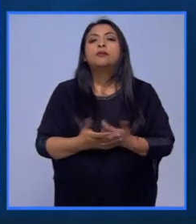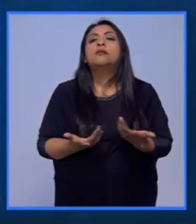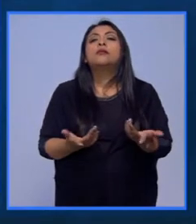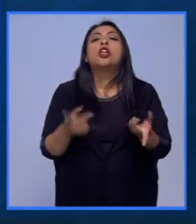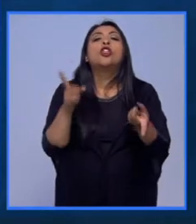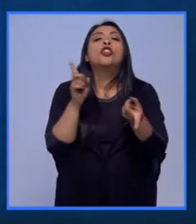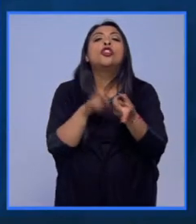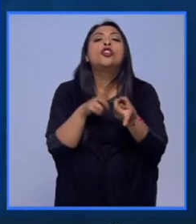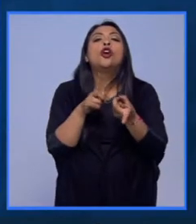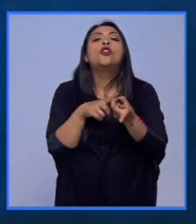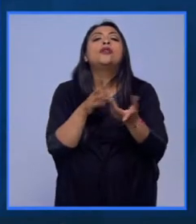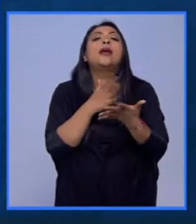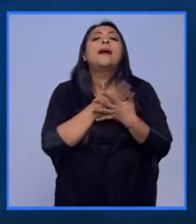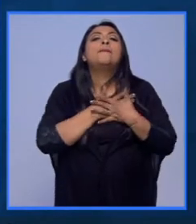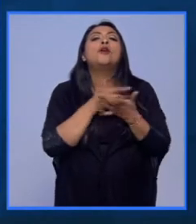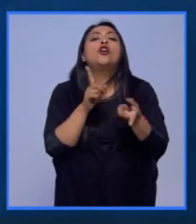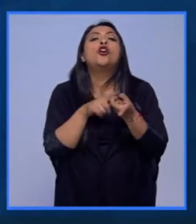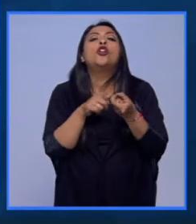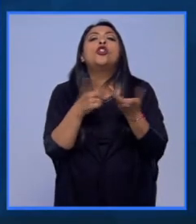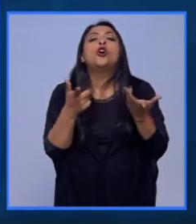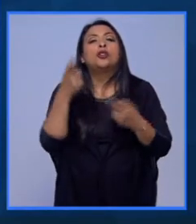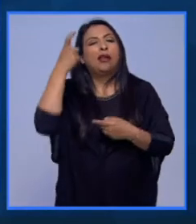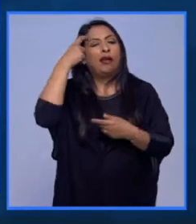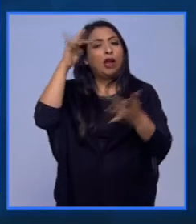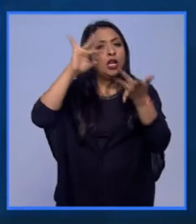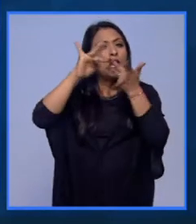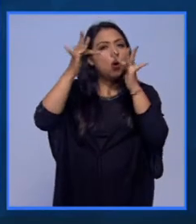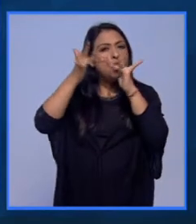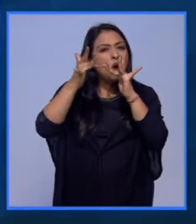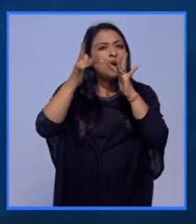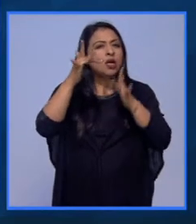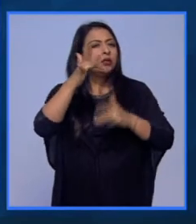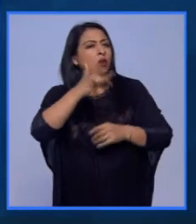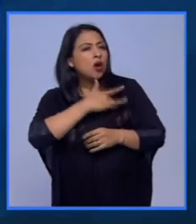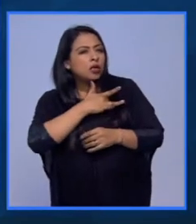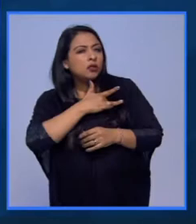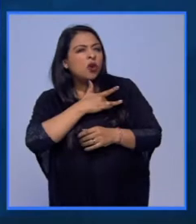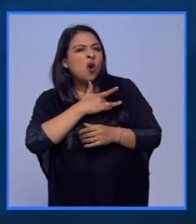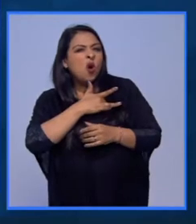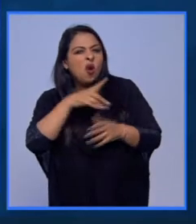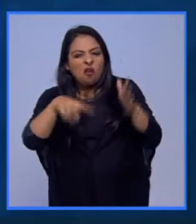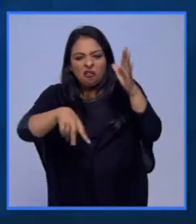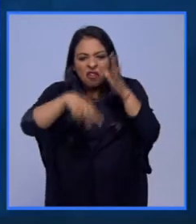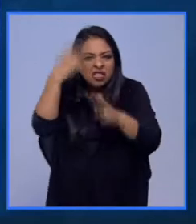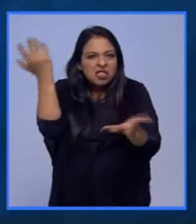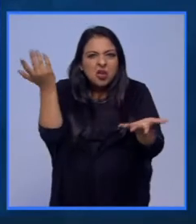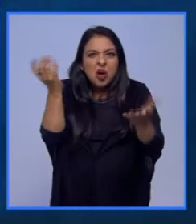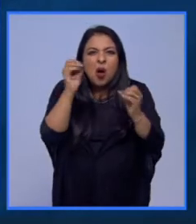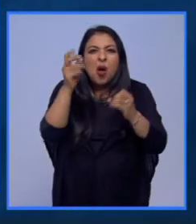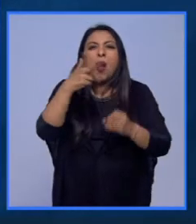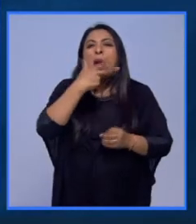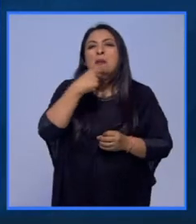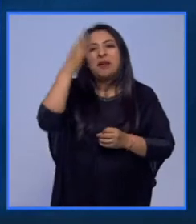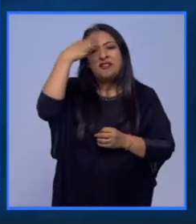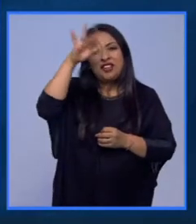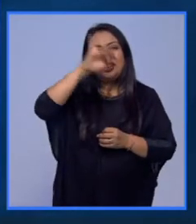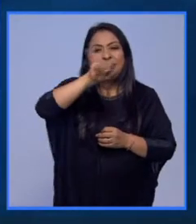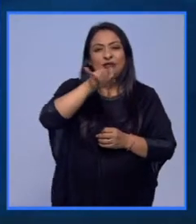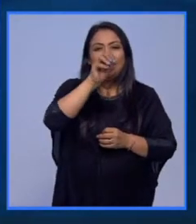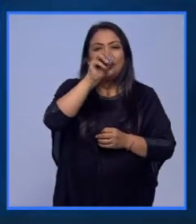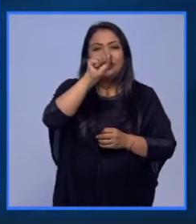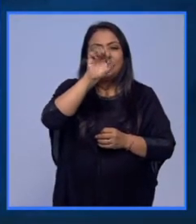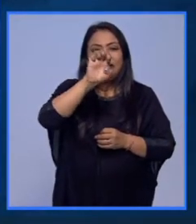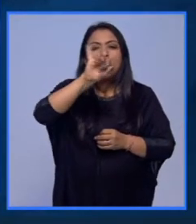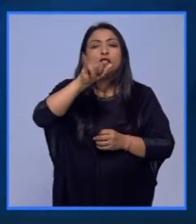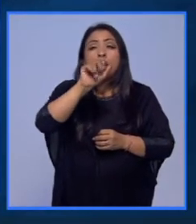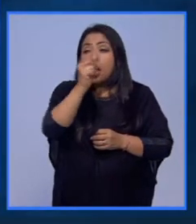¿Dónde está el amor? ¿En las neuronas o en el corazón o en ninguna parte? O como diría el filósofo José José, alguien lo ha